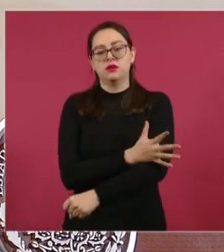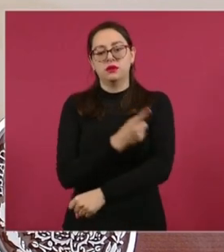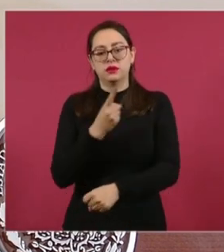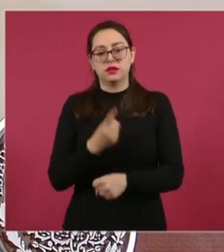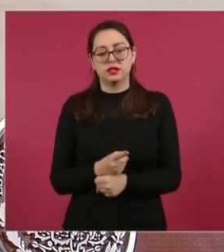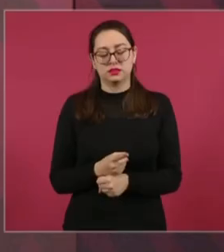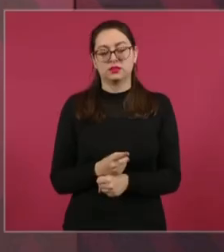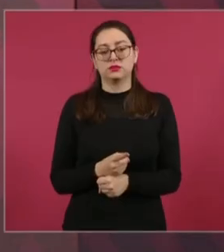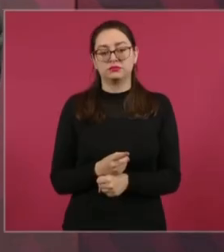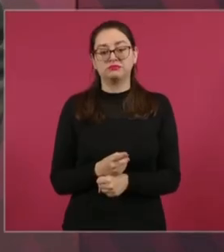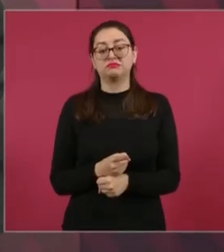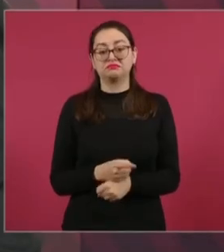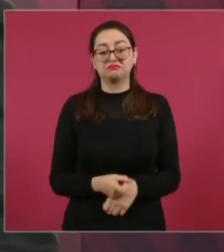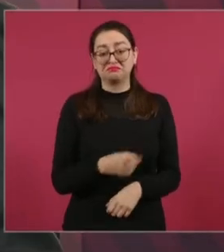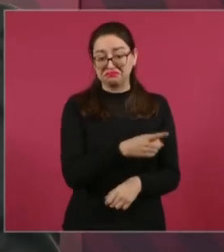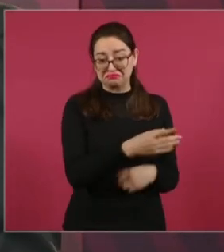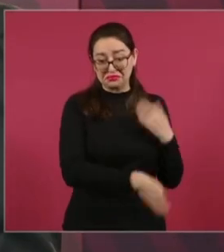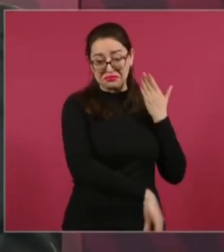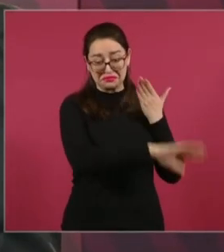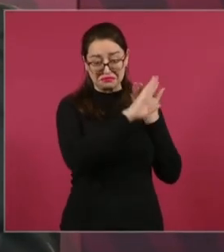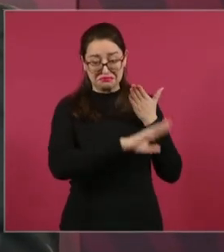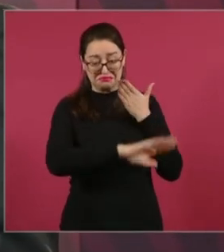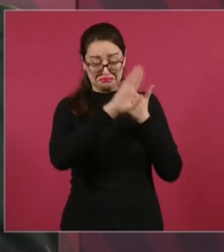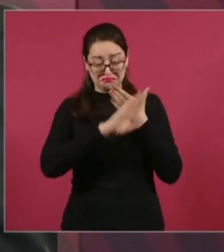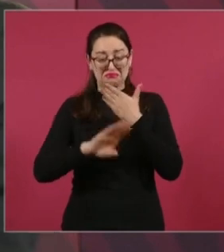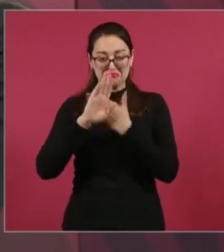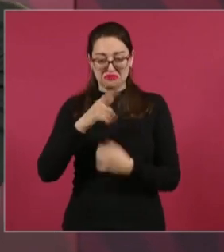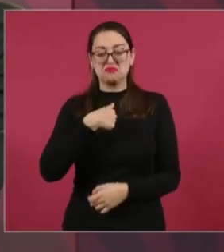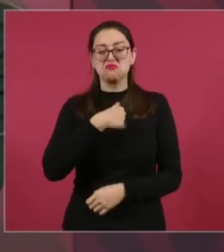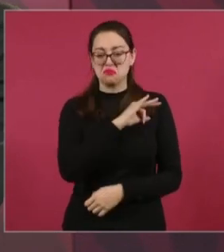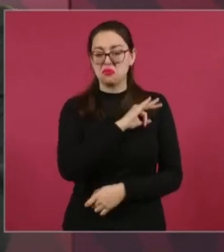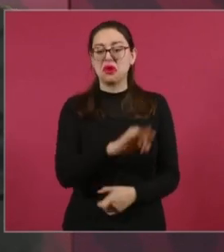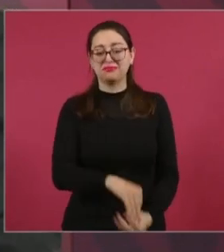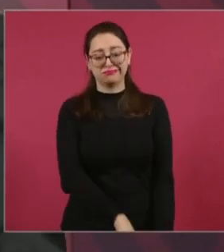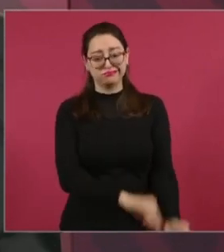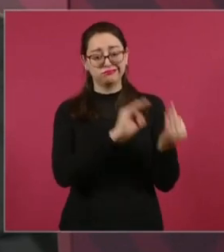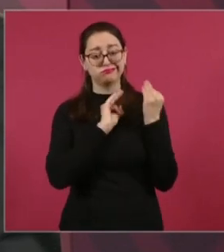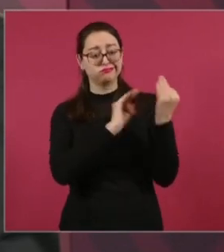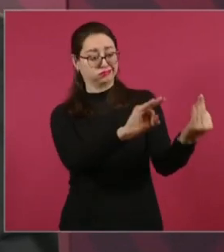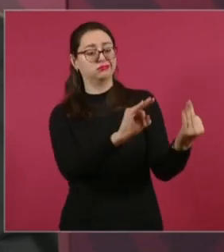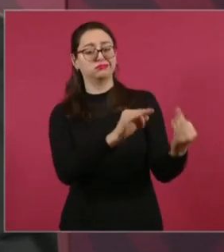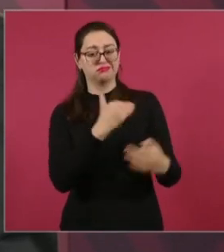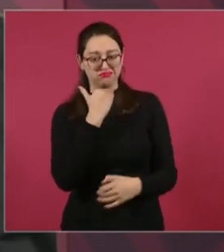Por eso es que puedo enfrentar a estas mafias.